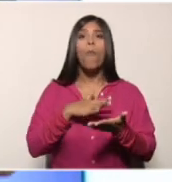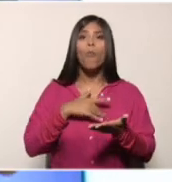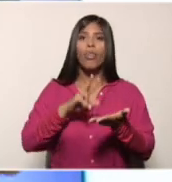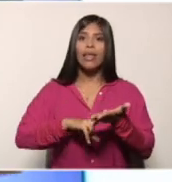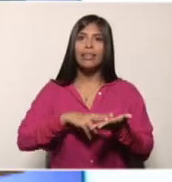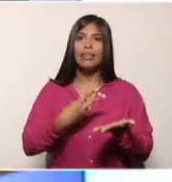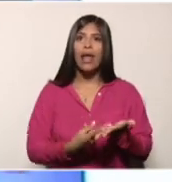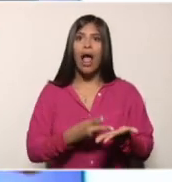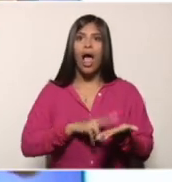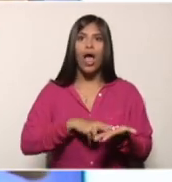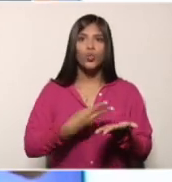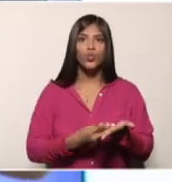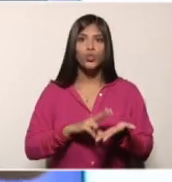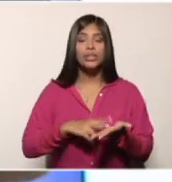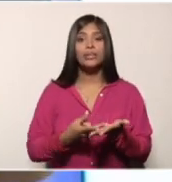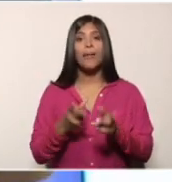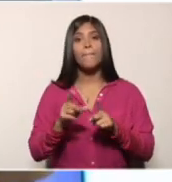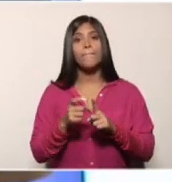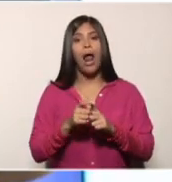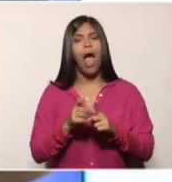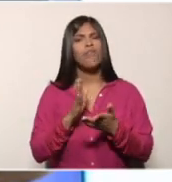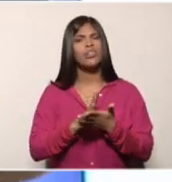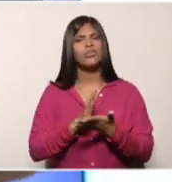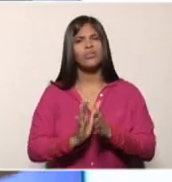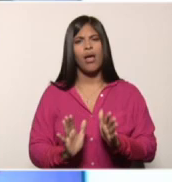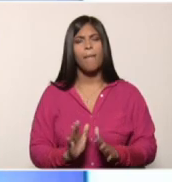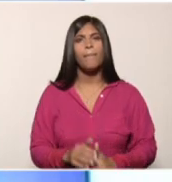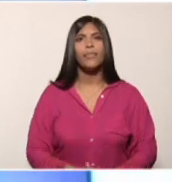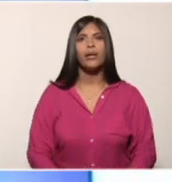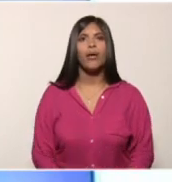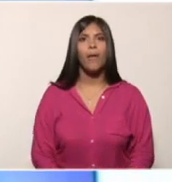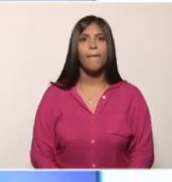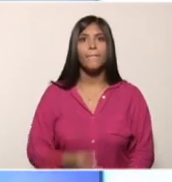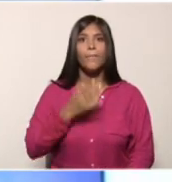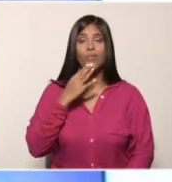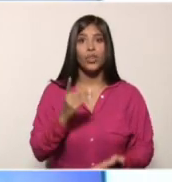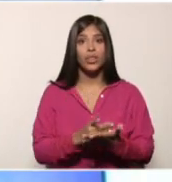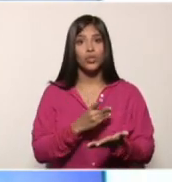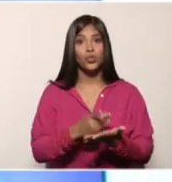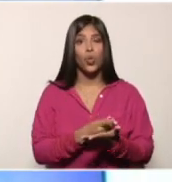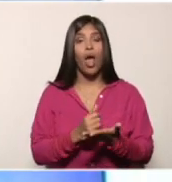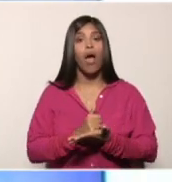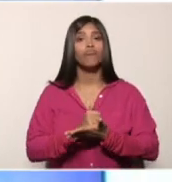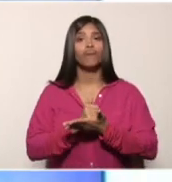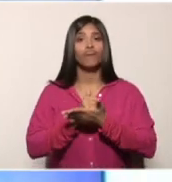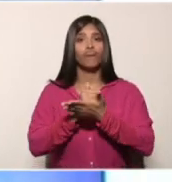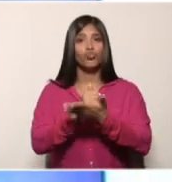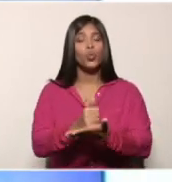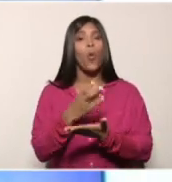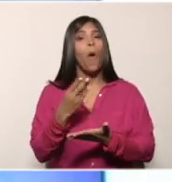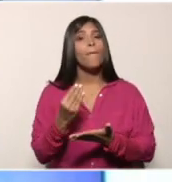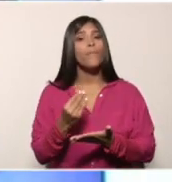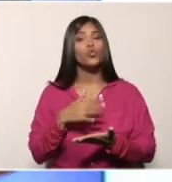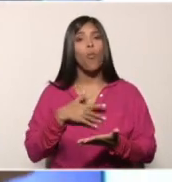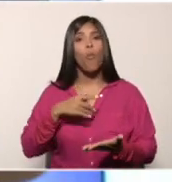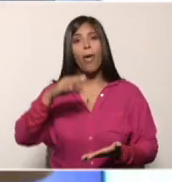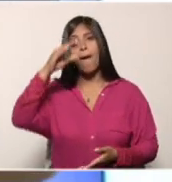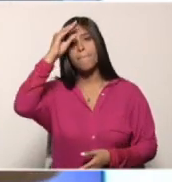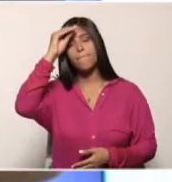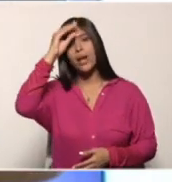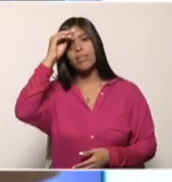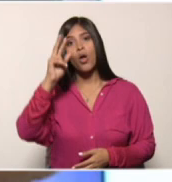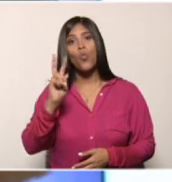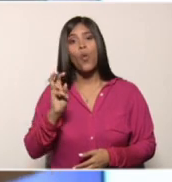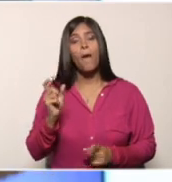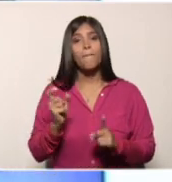los ayudará mucho. Cosa que pueden hacer cotidianamente. Un diccionario los ayuda muchísimo a aprender nuevas